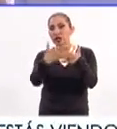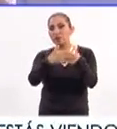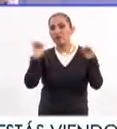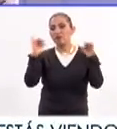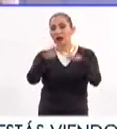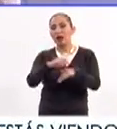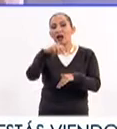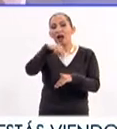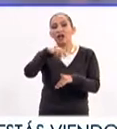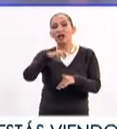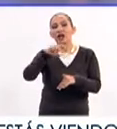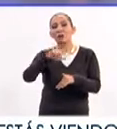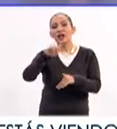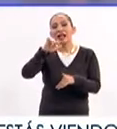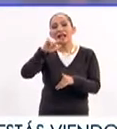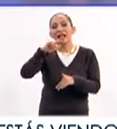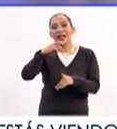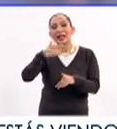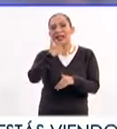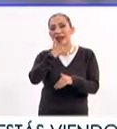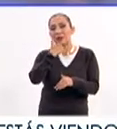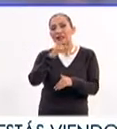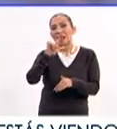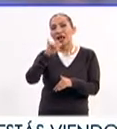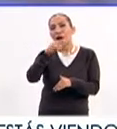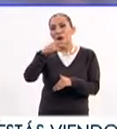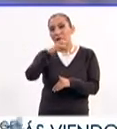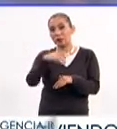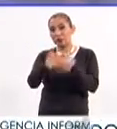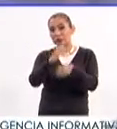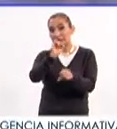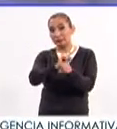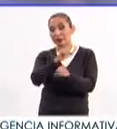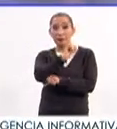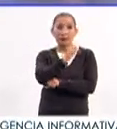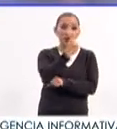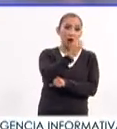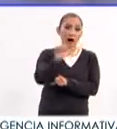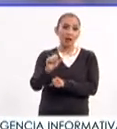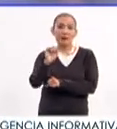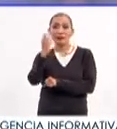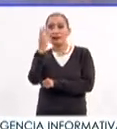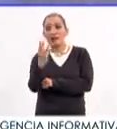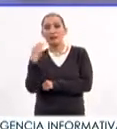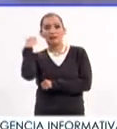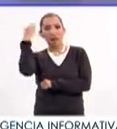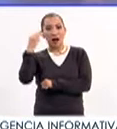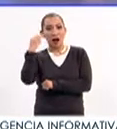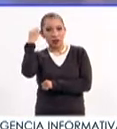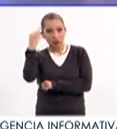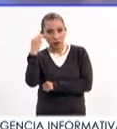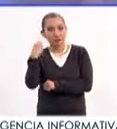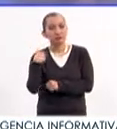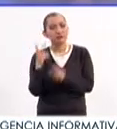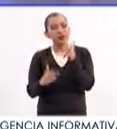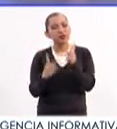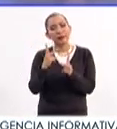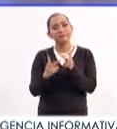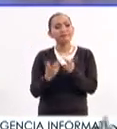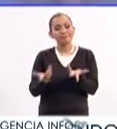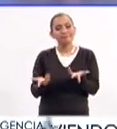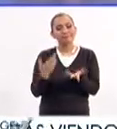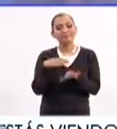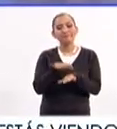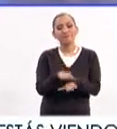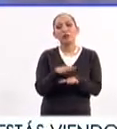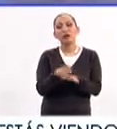New Directions in English Language Assessment, que se llevará a cabo la próxima semana del 21 al 23 de marzo. Y estábamos platicando, maestra,